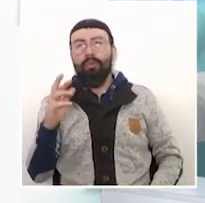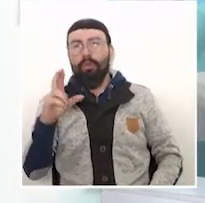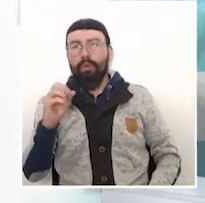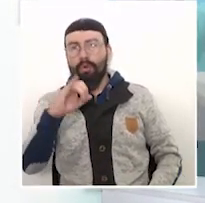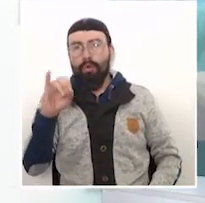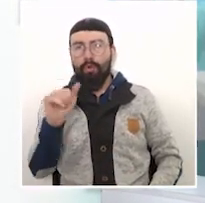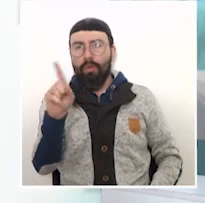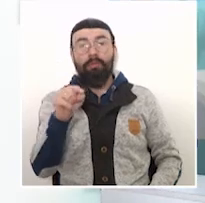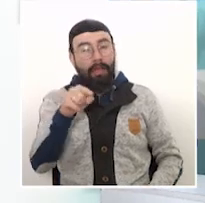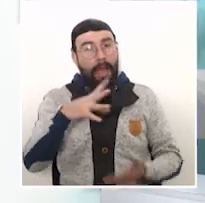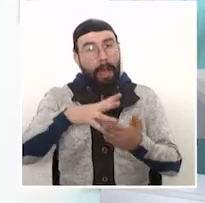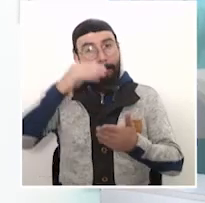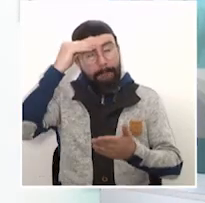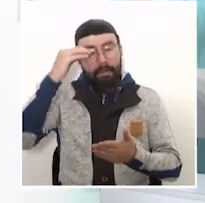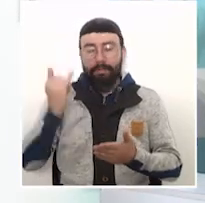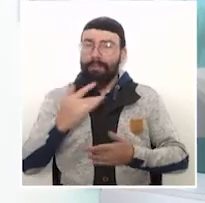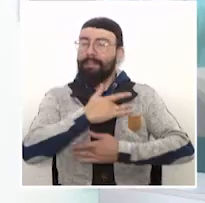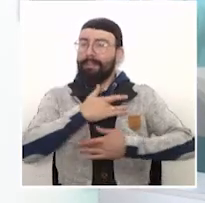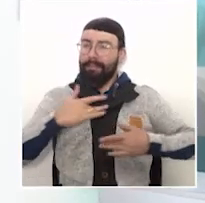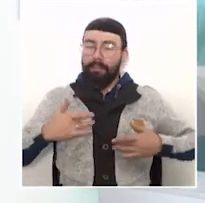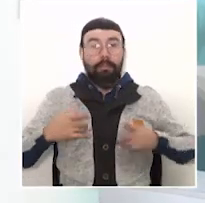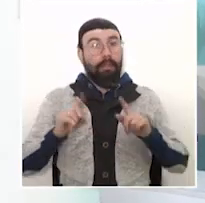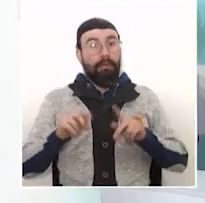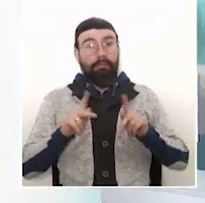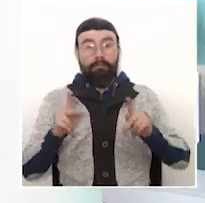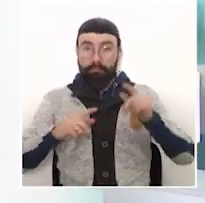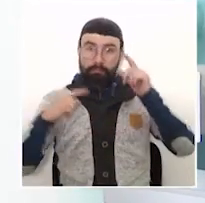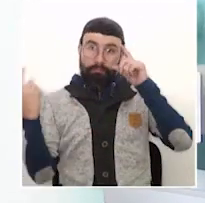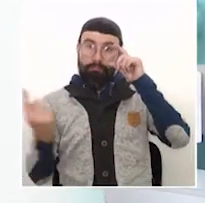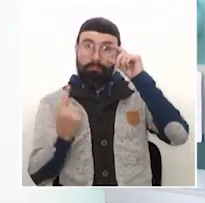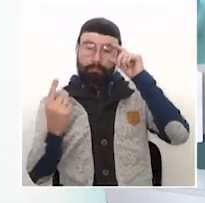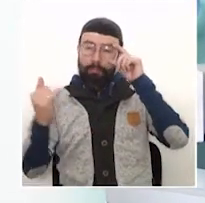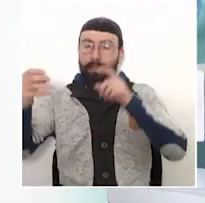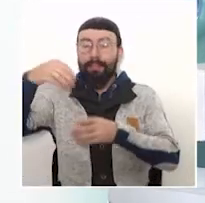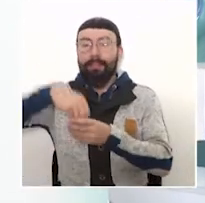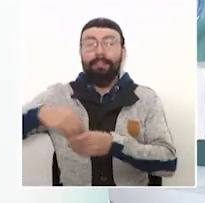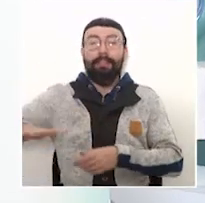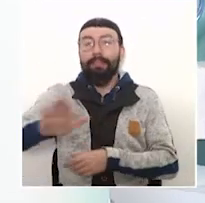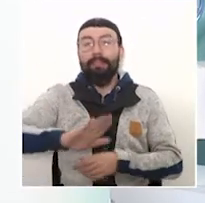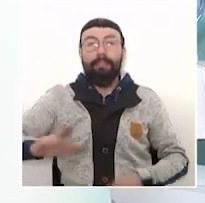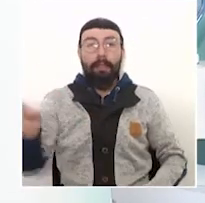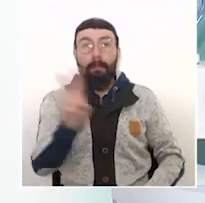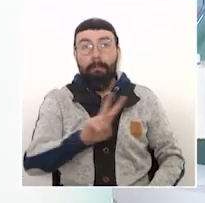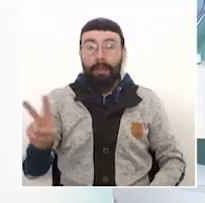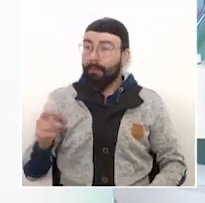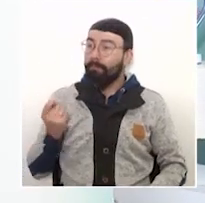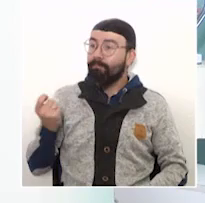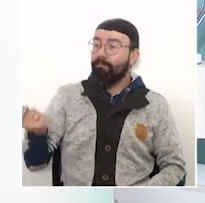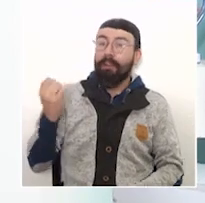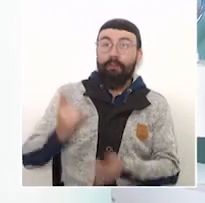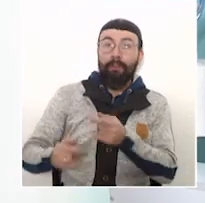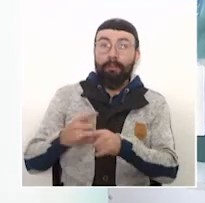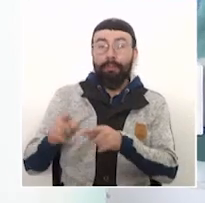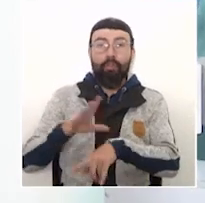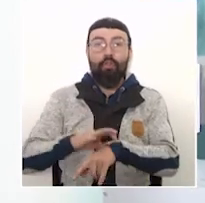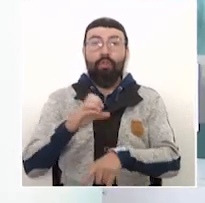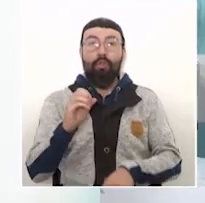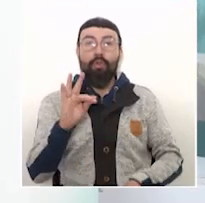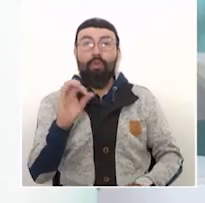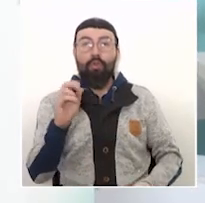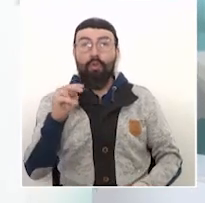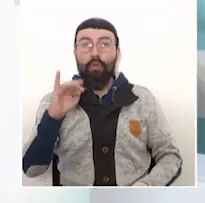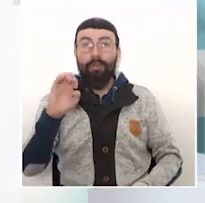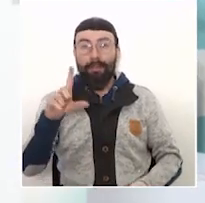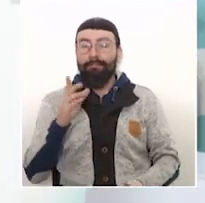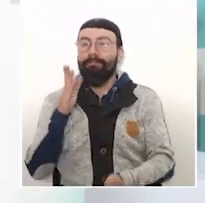poco más acerca de su salud, y a las personas que están en el Valle, este fin de semana el Dr. Otoniel estará ya atendiendo para que ustedes puedan tener